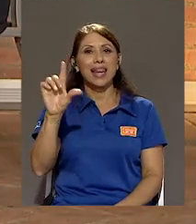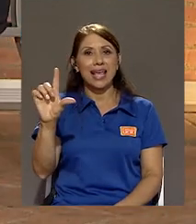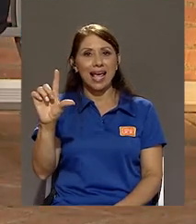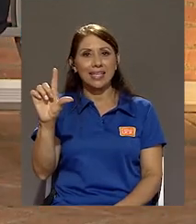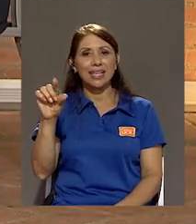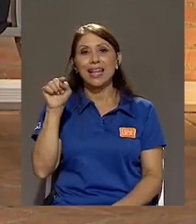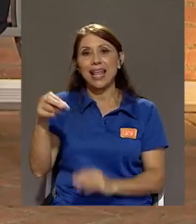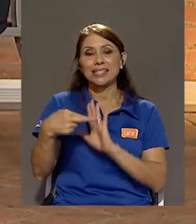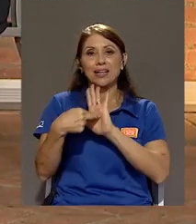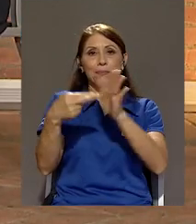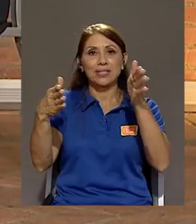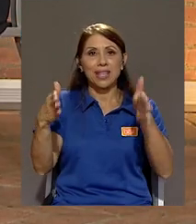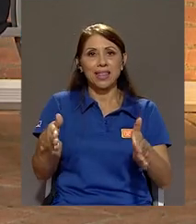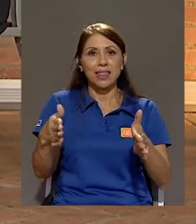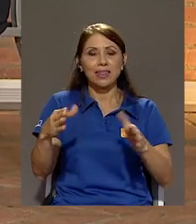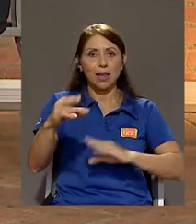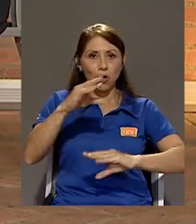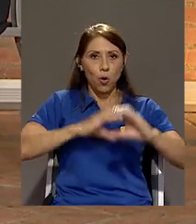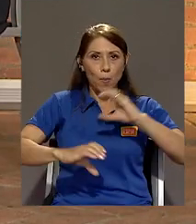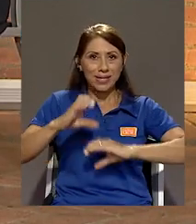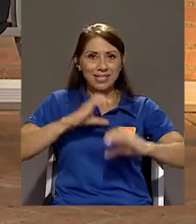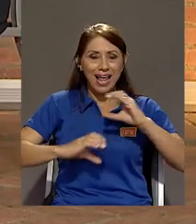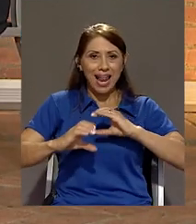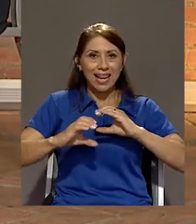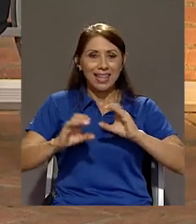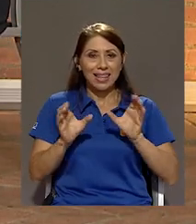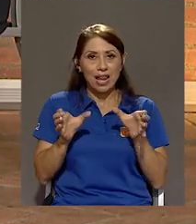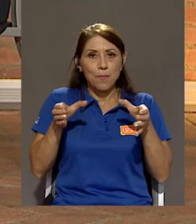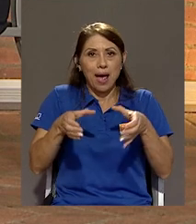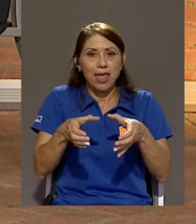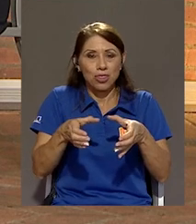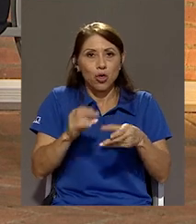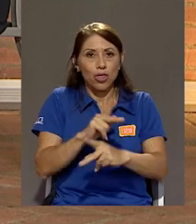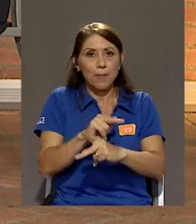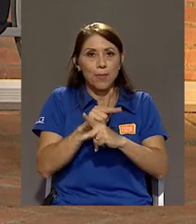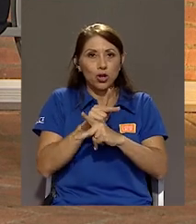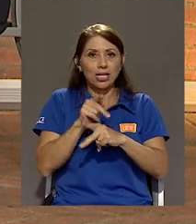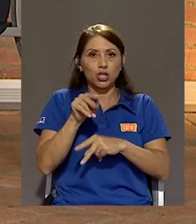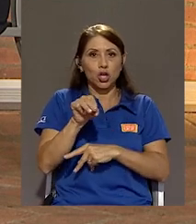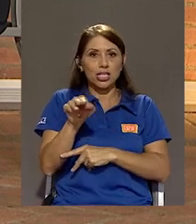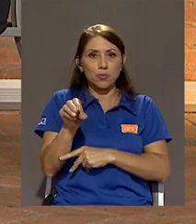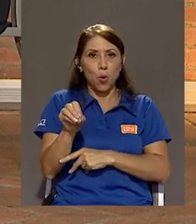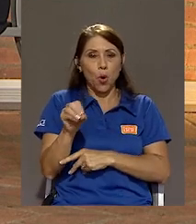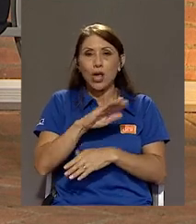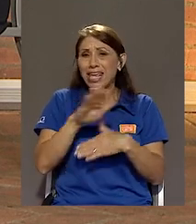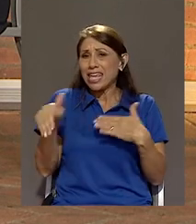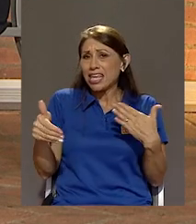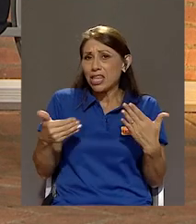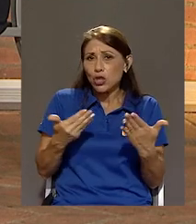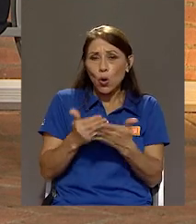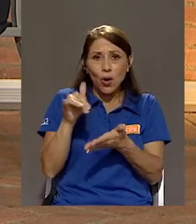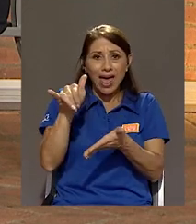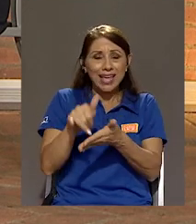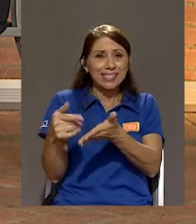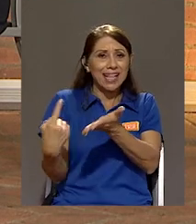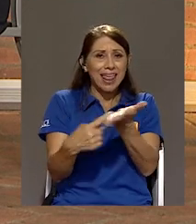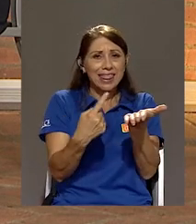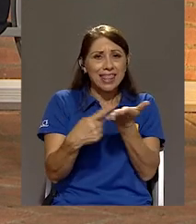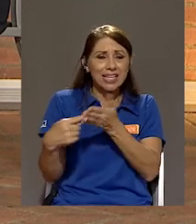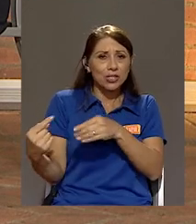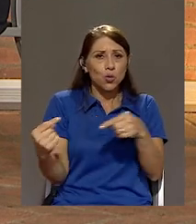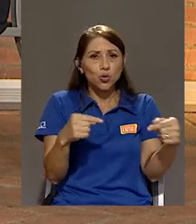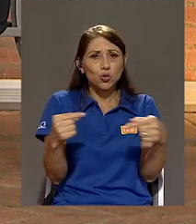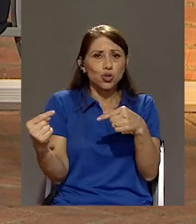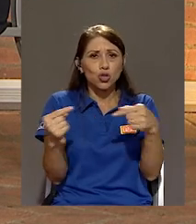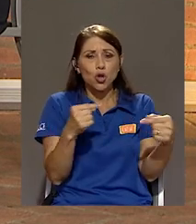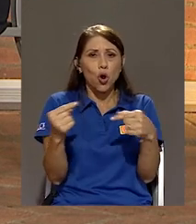Lighthizer, que es el representante comercial del bando del proteccionismo. Y toda esta discusión